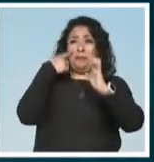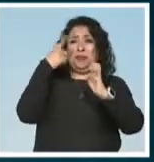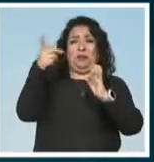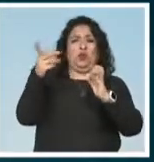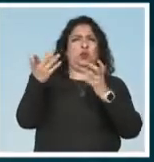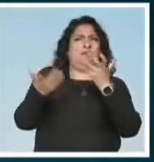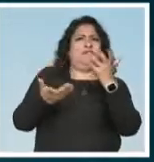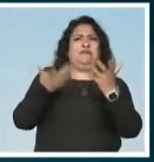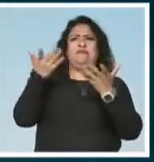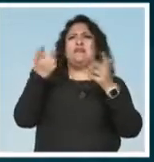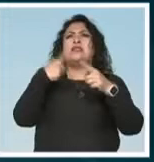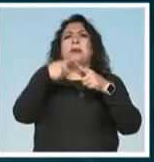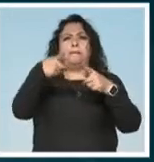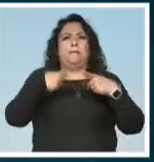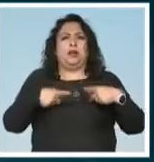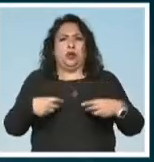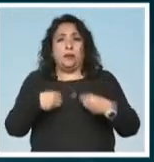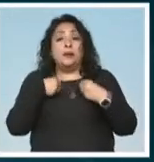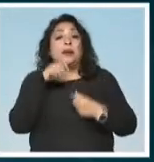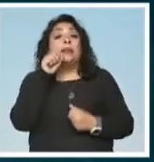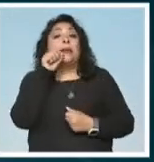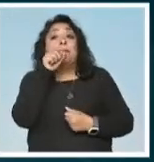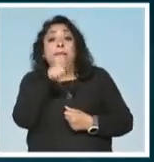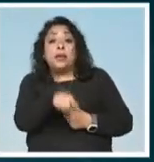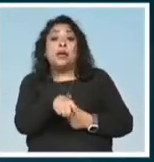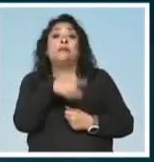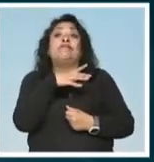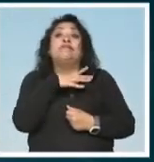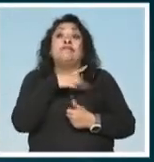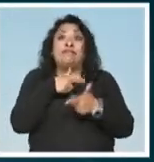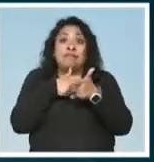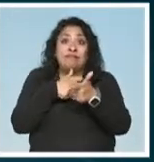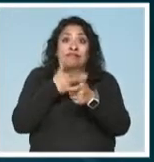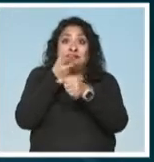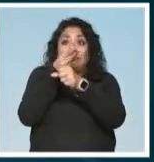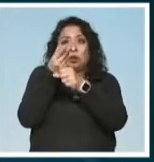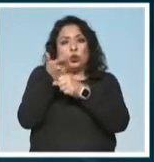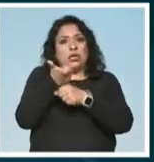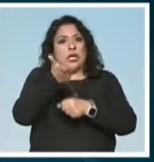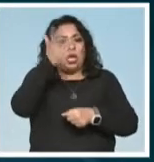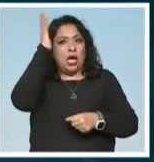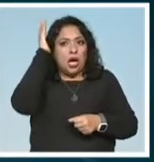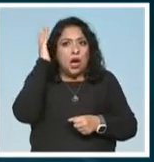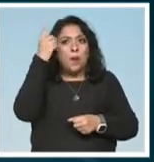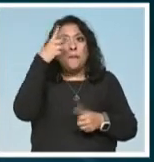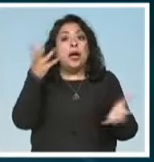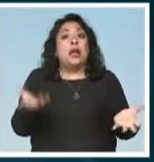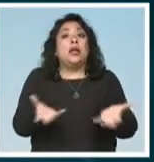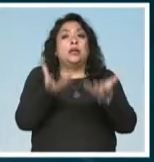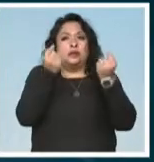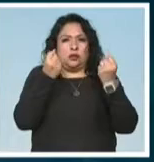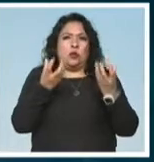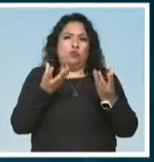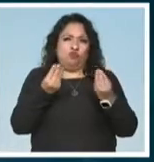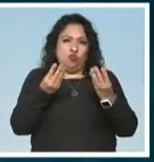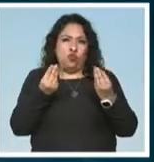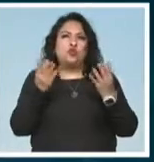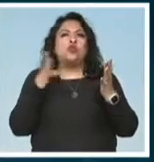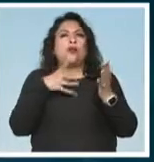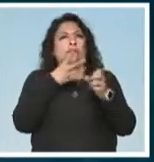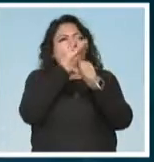mucha polémica entre los habitantes, sino porque mantenerlos cuesta mucho dinero. Para rescatarlos, muchos de ellos han